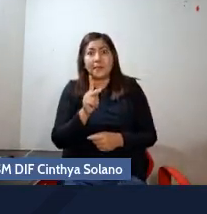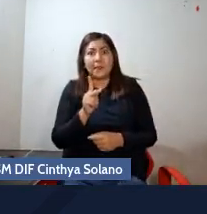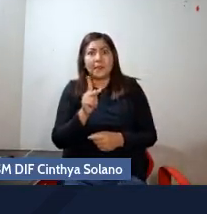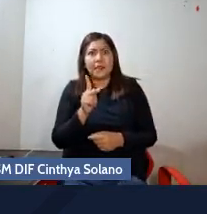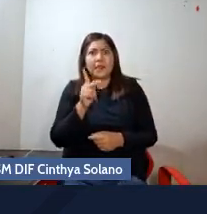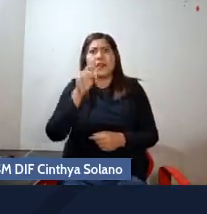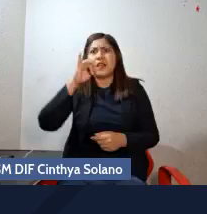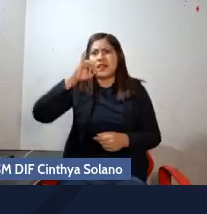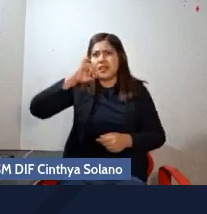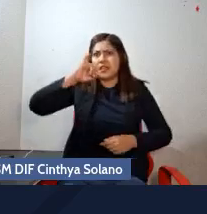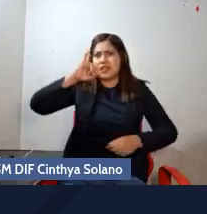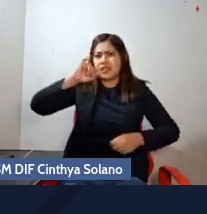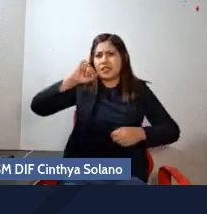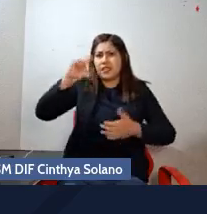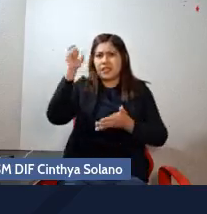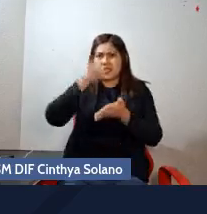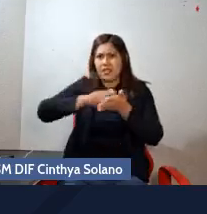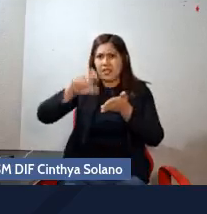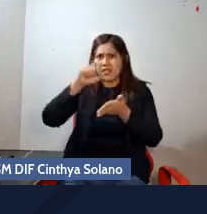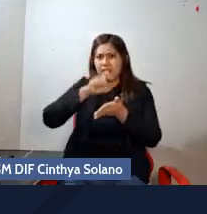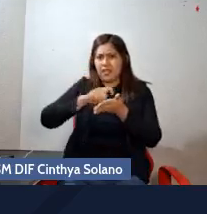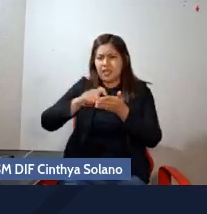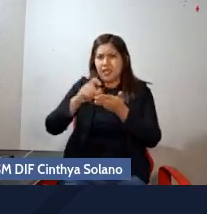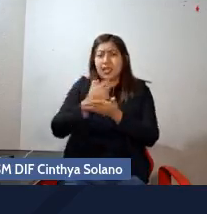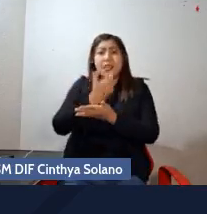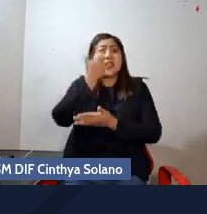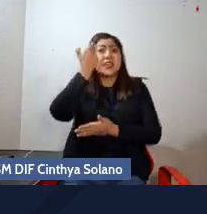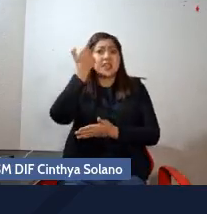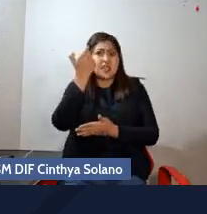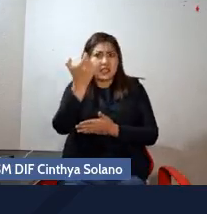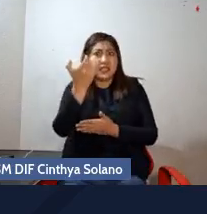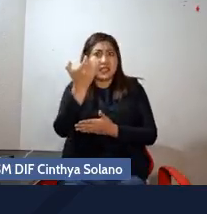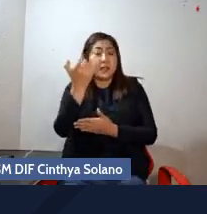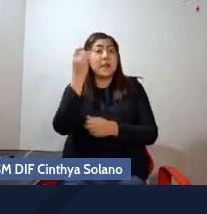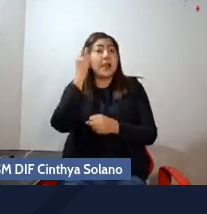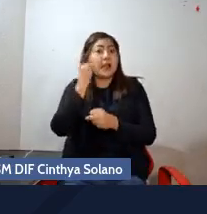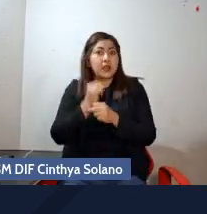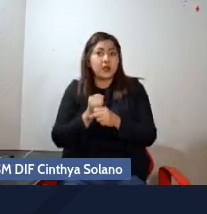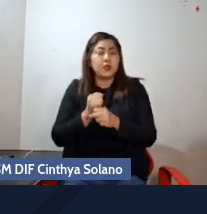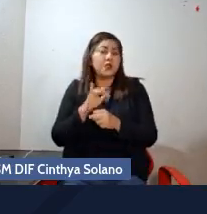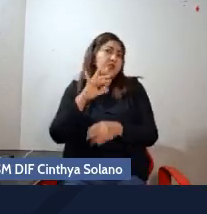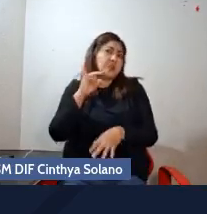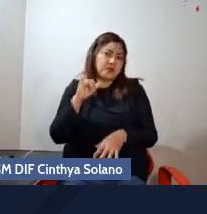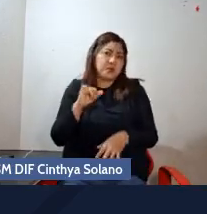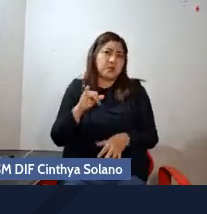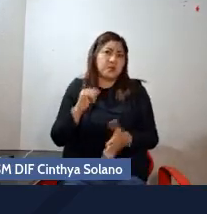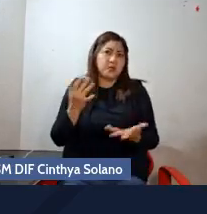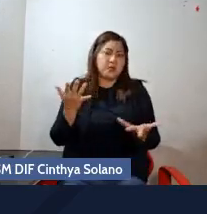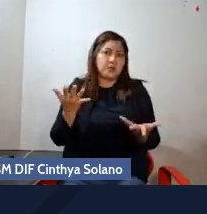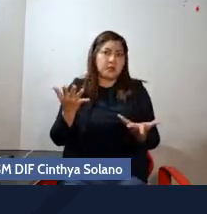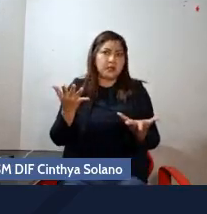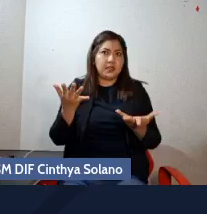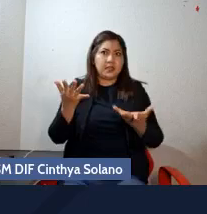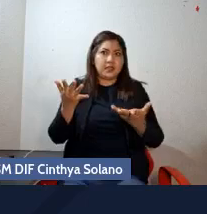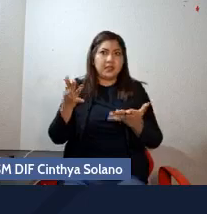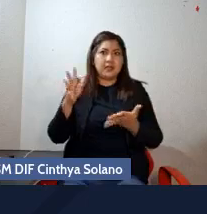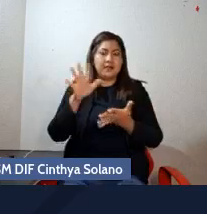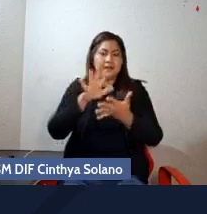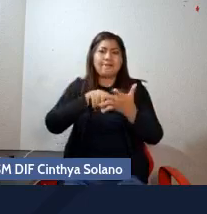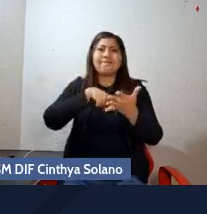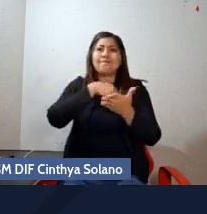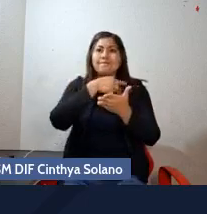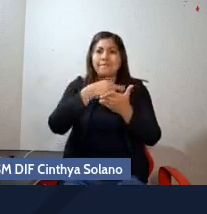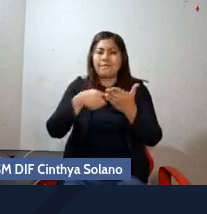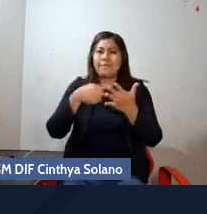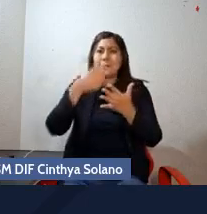están pagando los documentos que se utilizan en jornada electoral, las boletas, las actas, todo